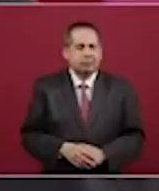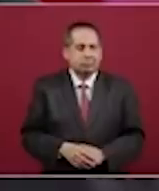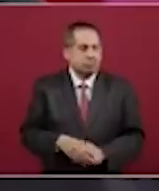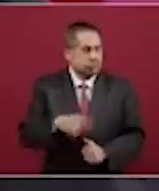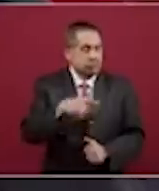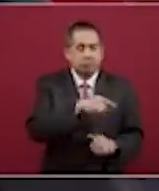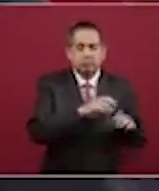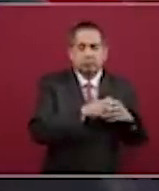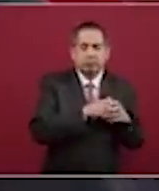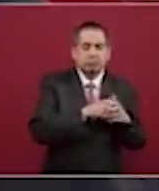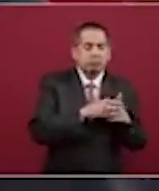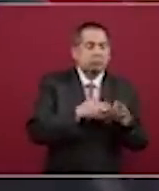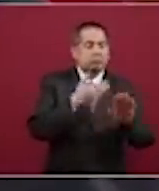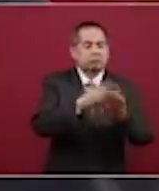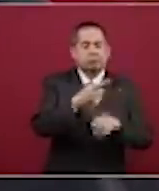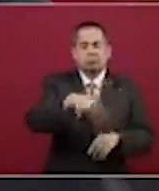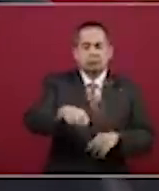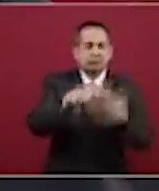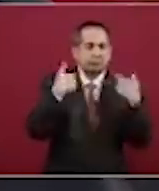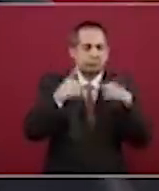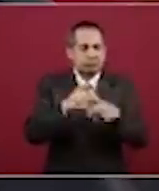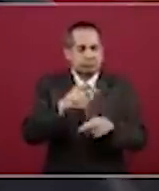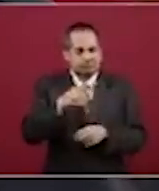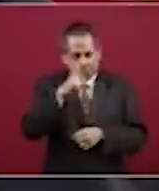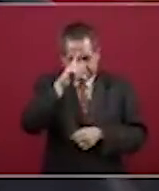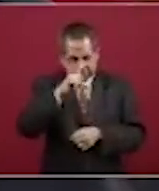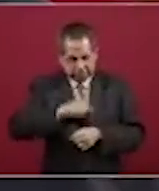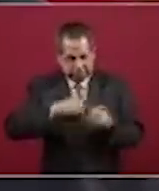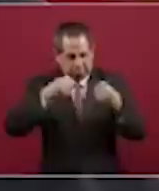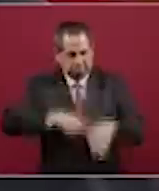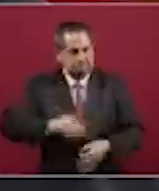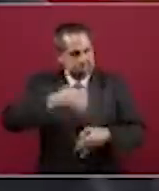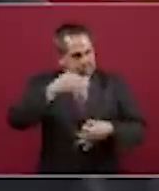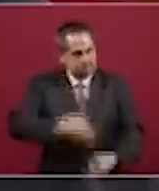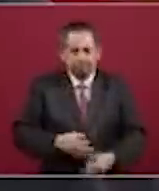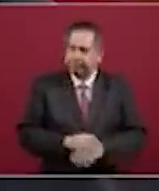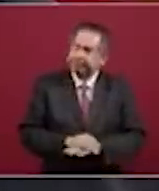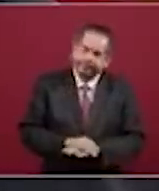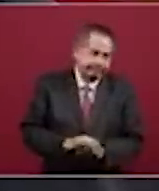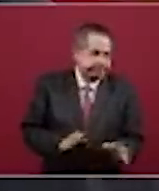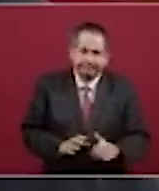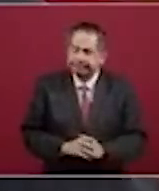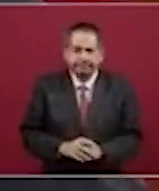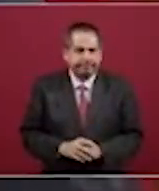afectaron la dignidad del magisterio. Entonces,